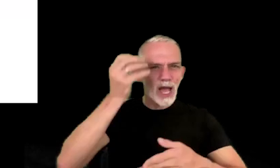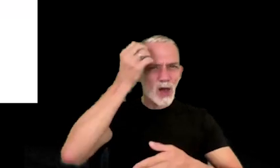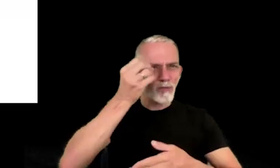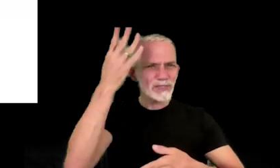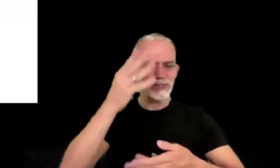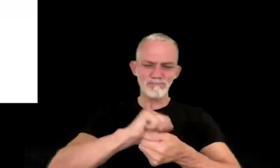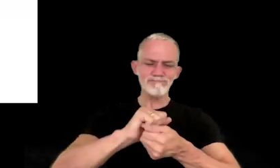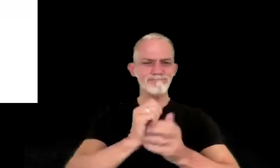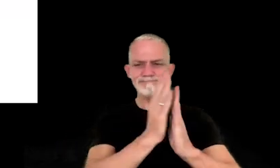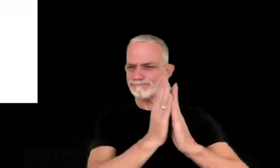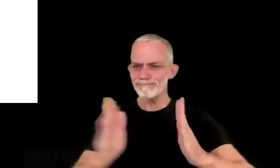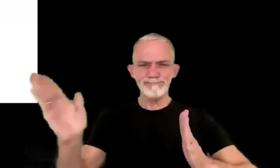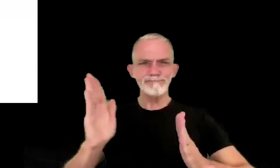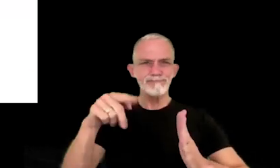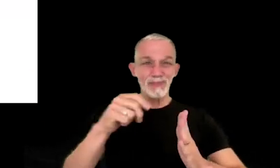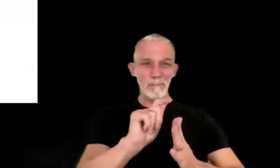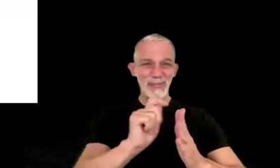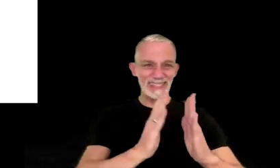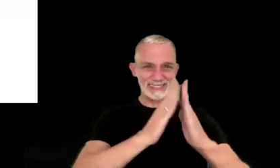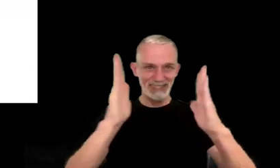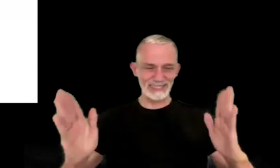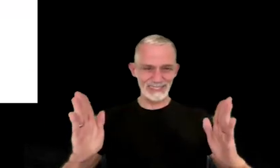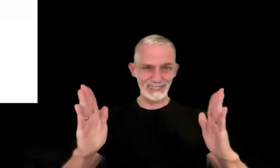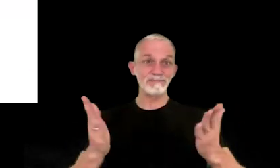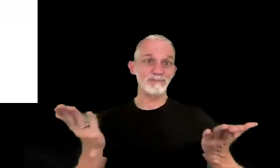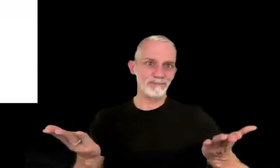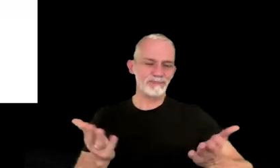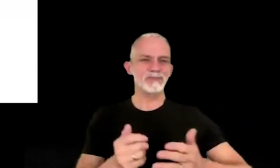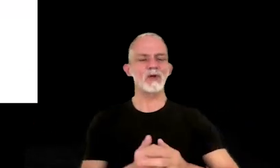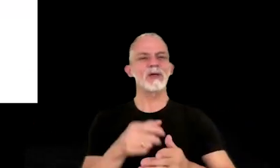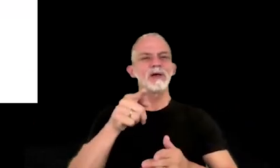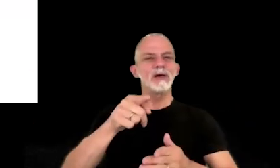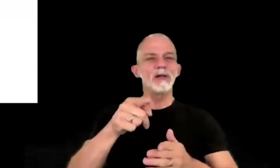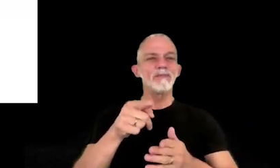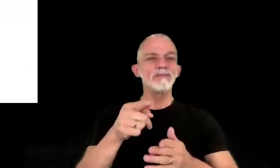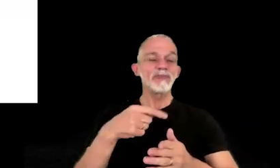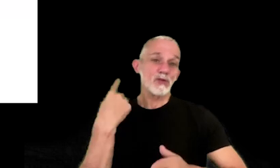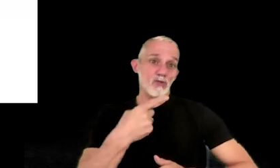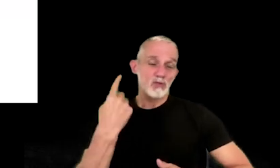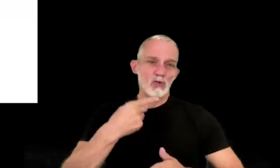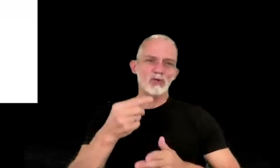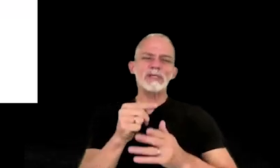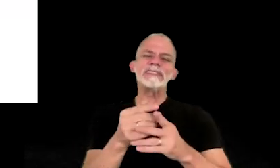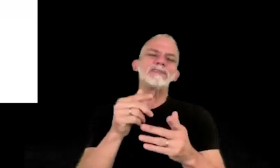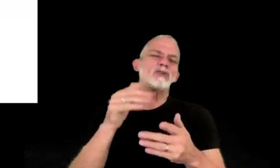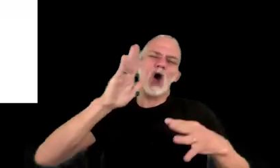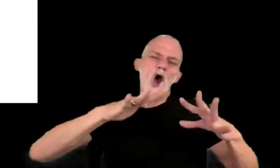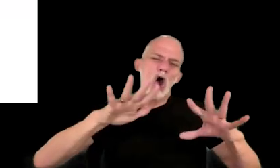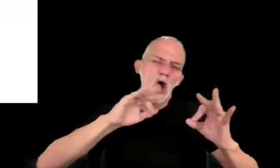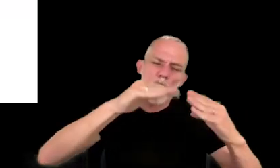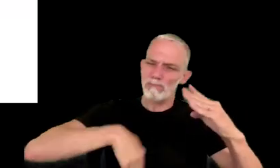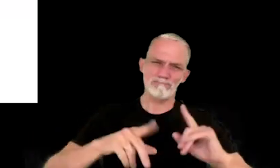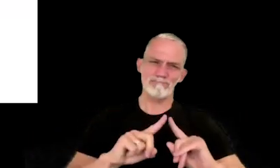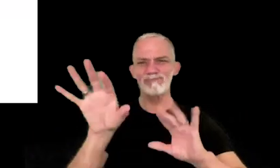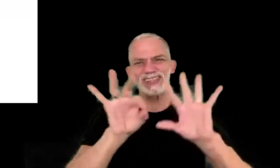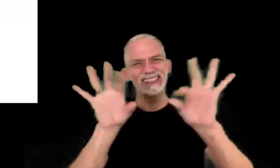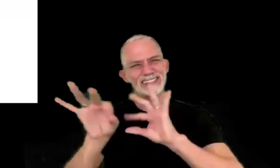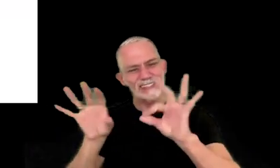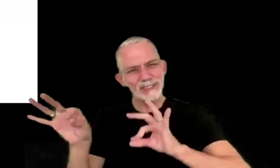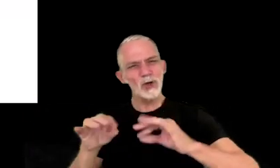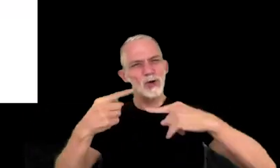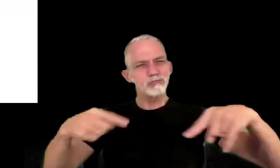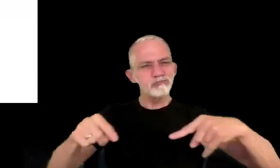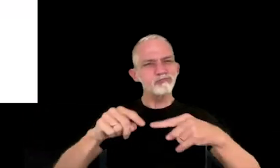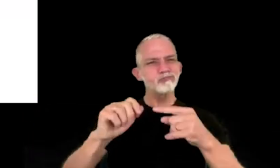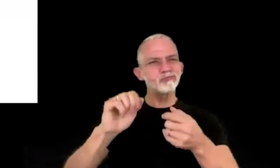en esta oportunidad, y nos vamos a negar que hacemos una selección de aquellas publicaciones